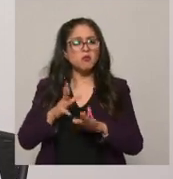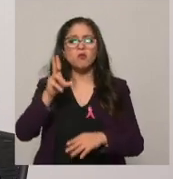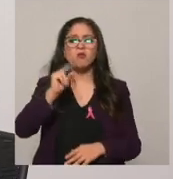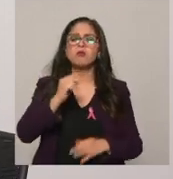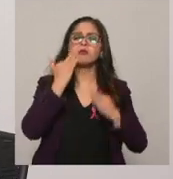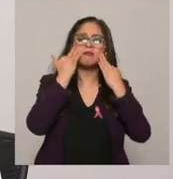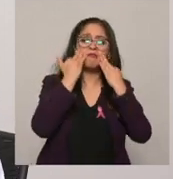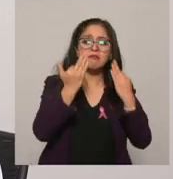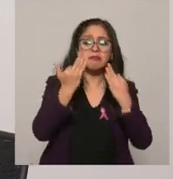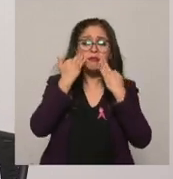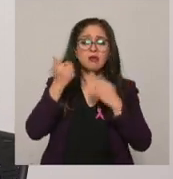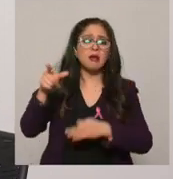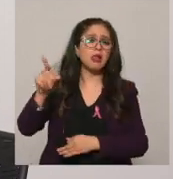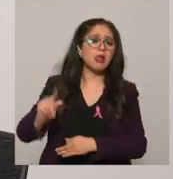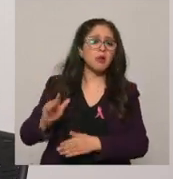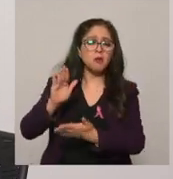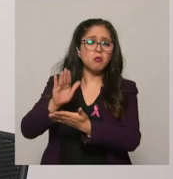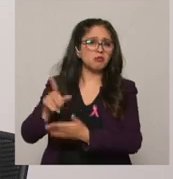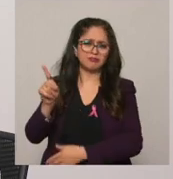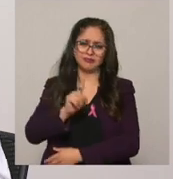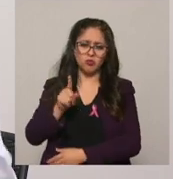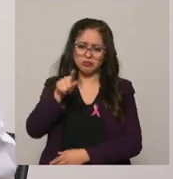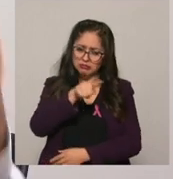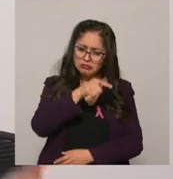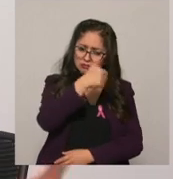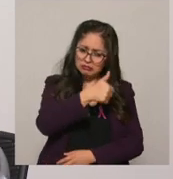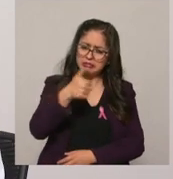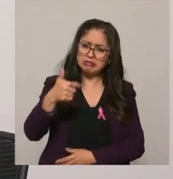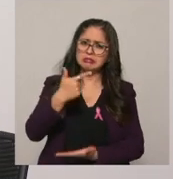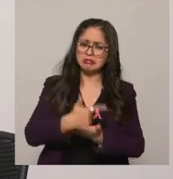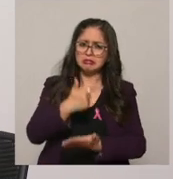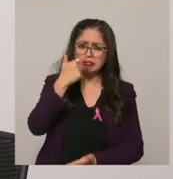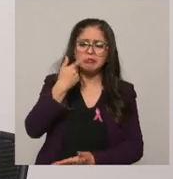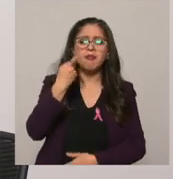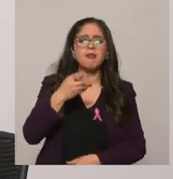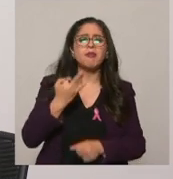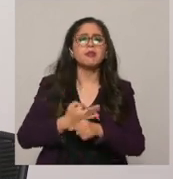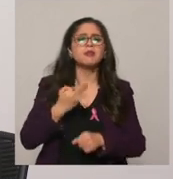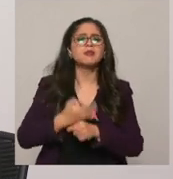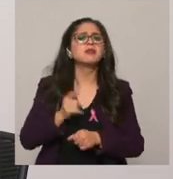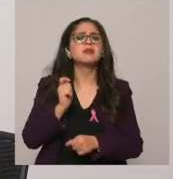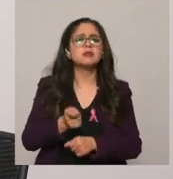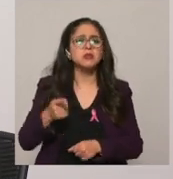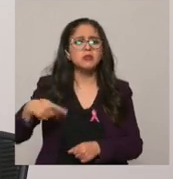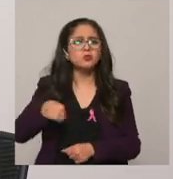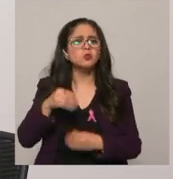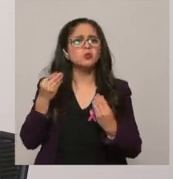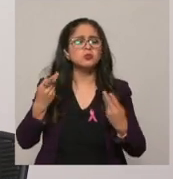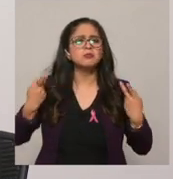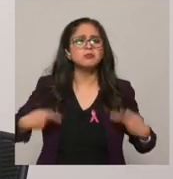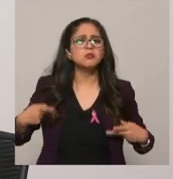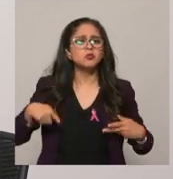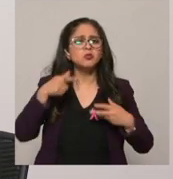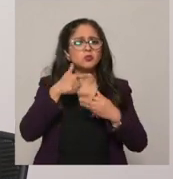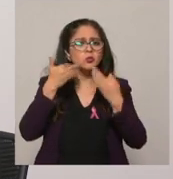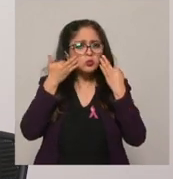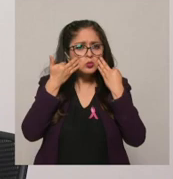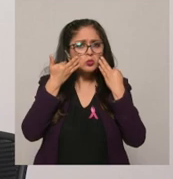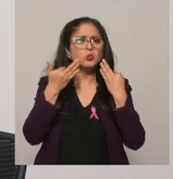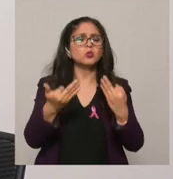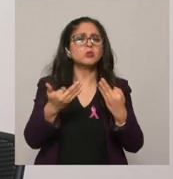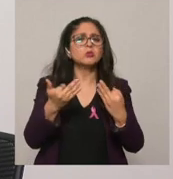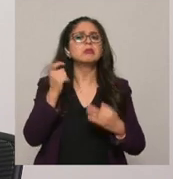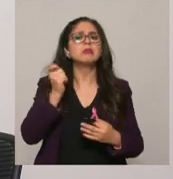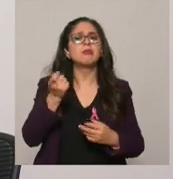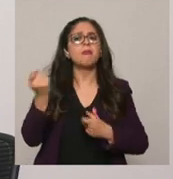testimonios, cada caso es gravísimo, pero aquí el tema es qué es lo que tenemos, solo testimonios ante una ausencia